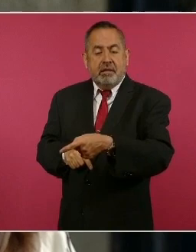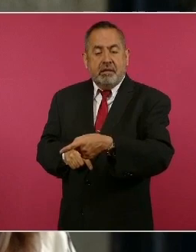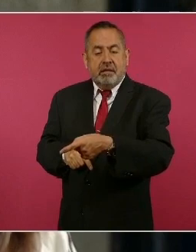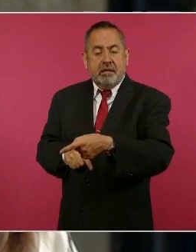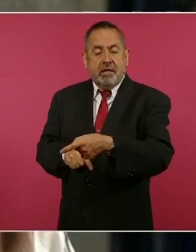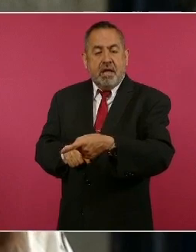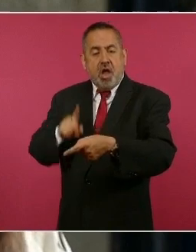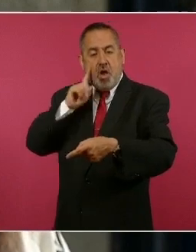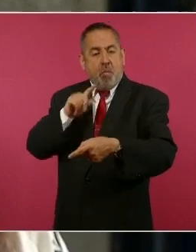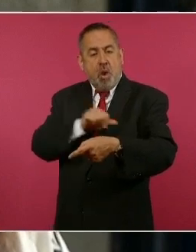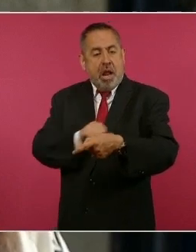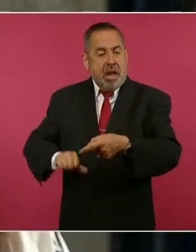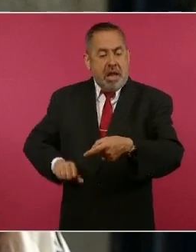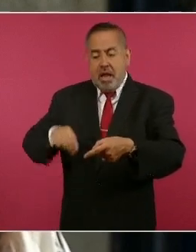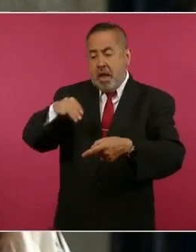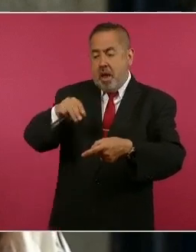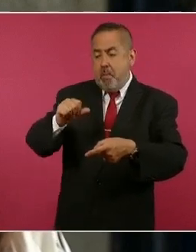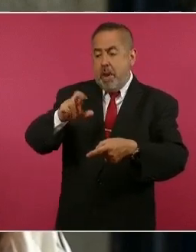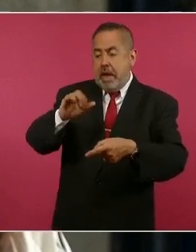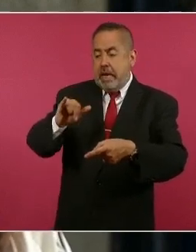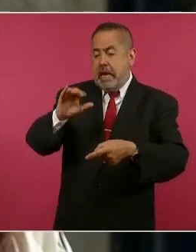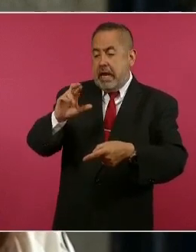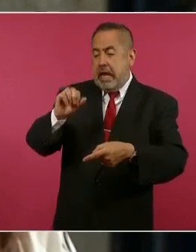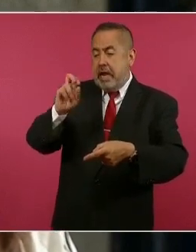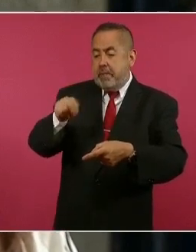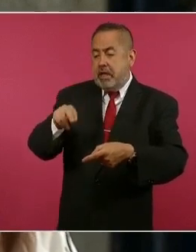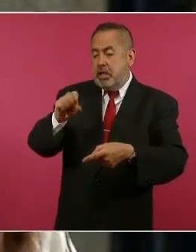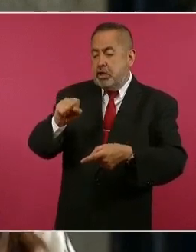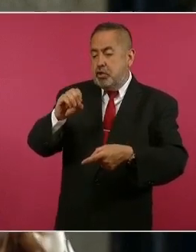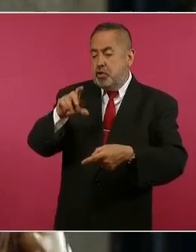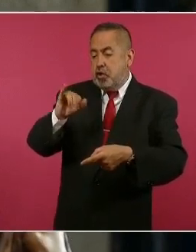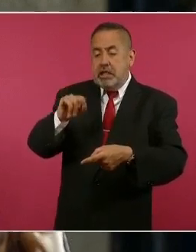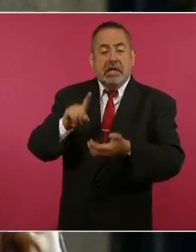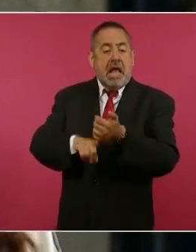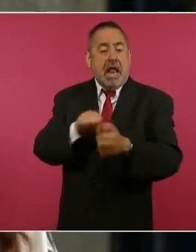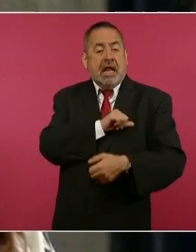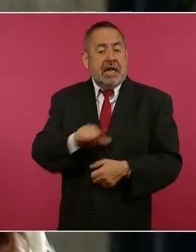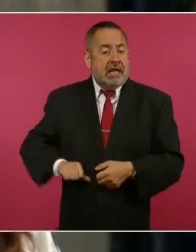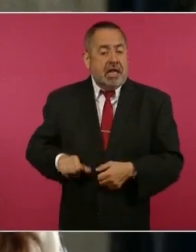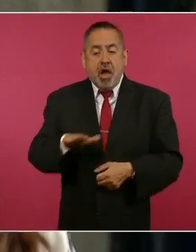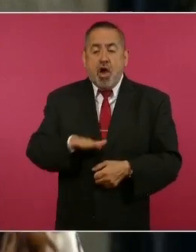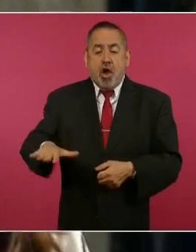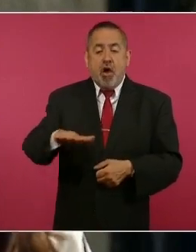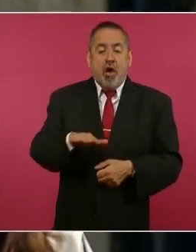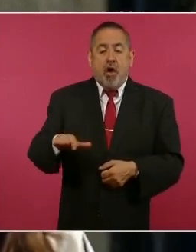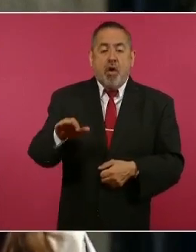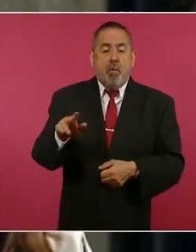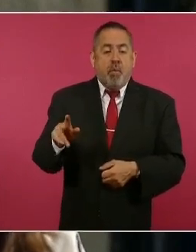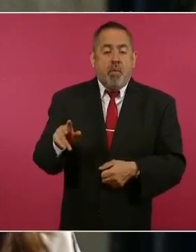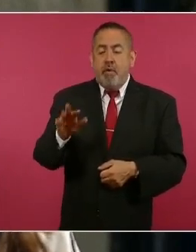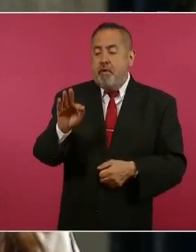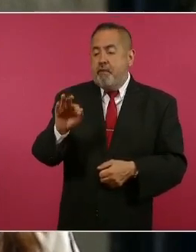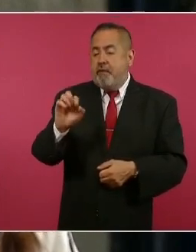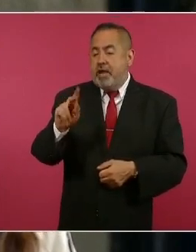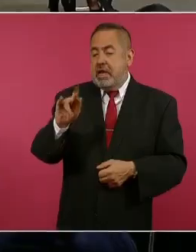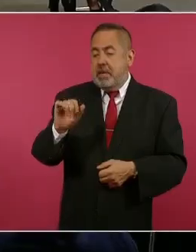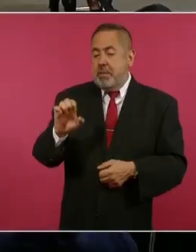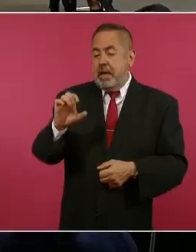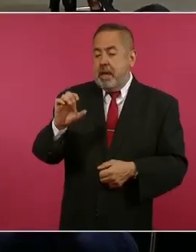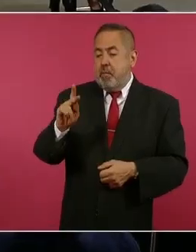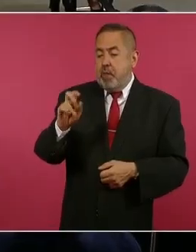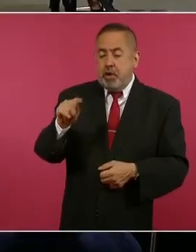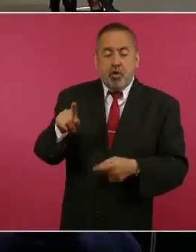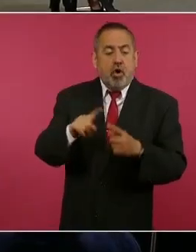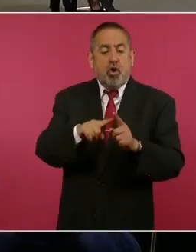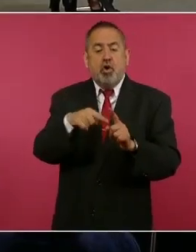la alcaldesa Mari Carmen Hernández Solís, quien es alcaldesa de Felipe Carrillo Puerto, su pareja sentimental